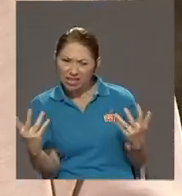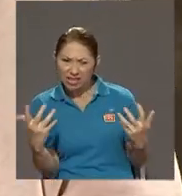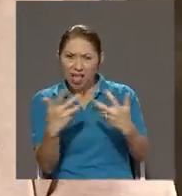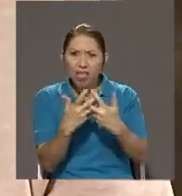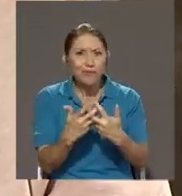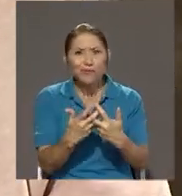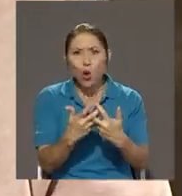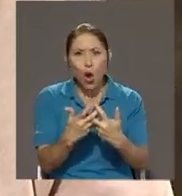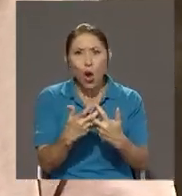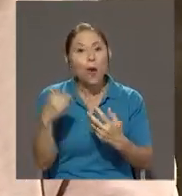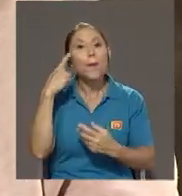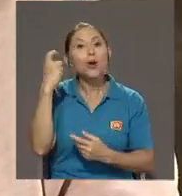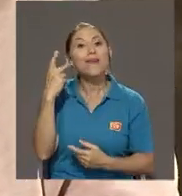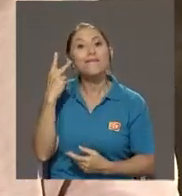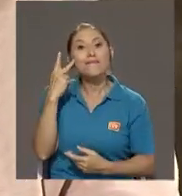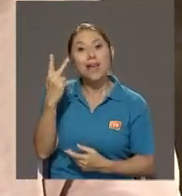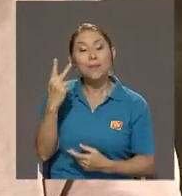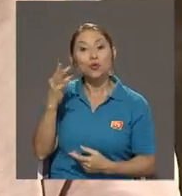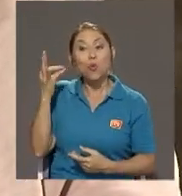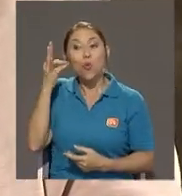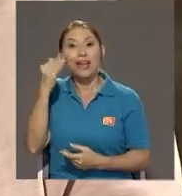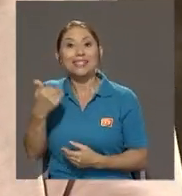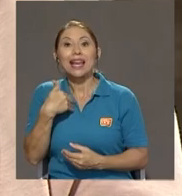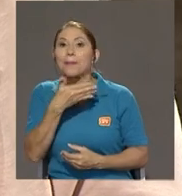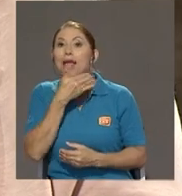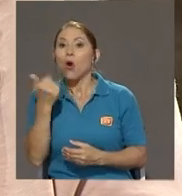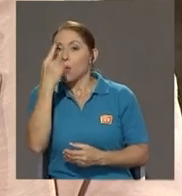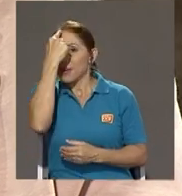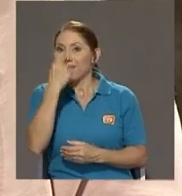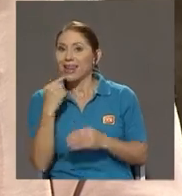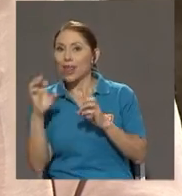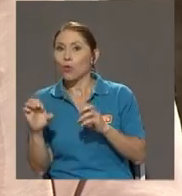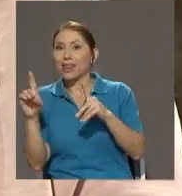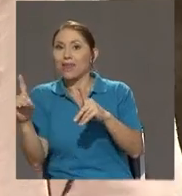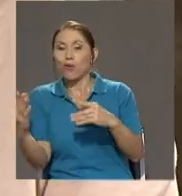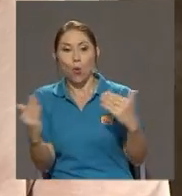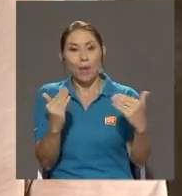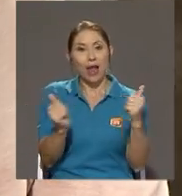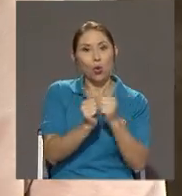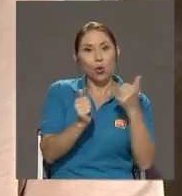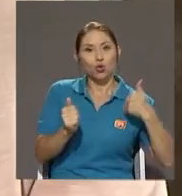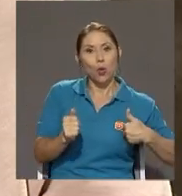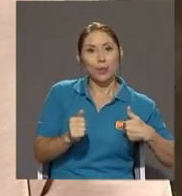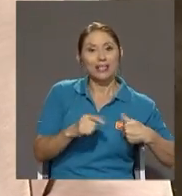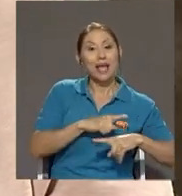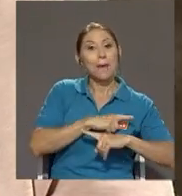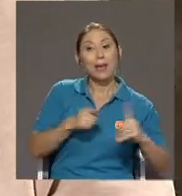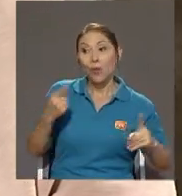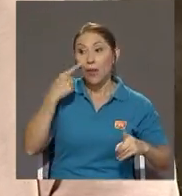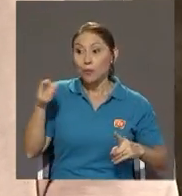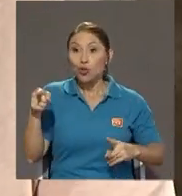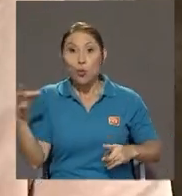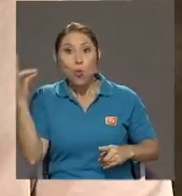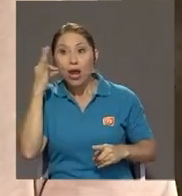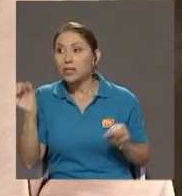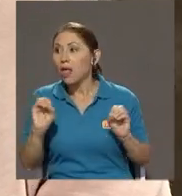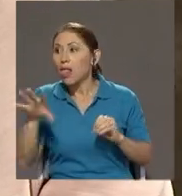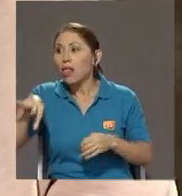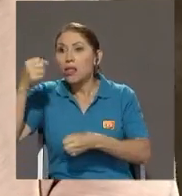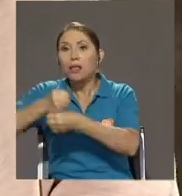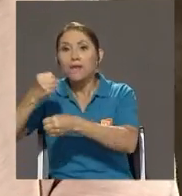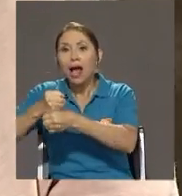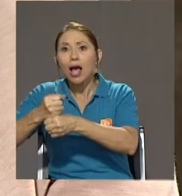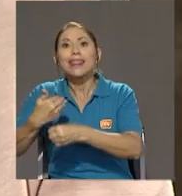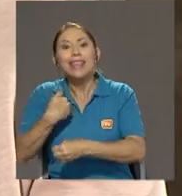vemos que las mujeres tienen un mejor perfil educativo que los hombres, pero vemos que las mujeres que están desempleadas tienen mejor